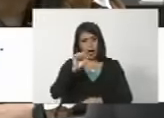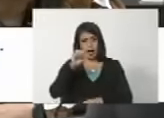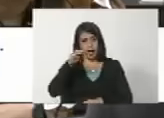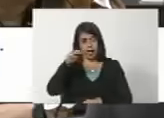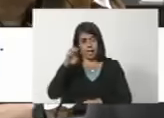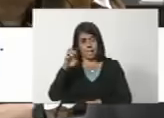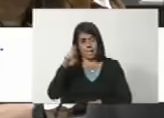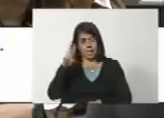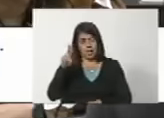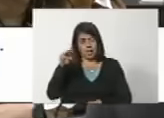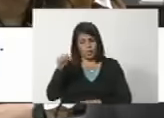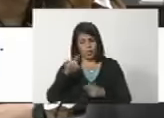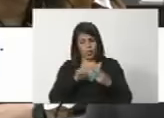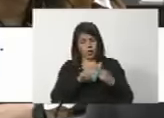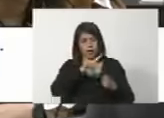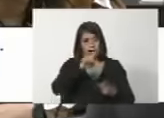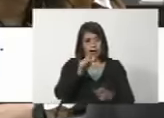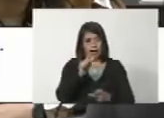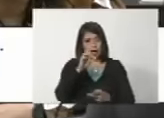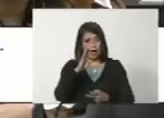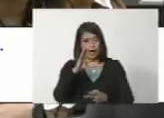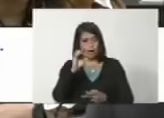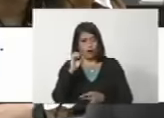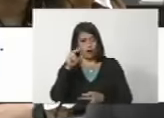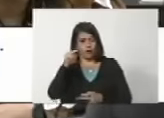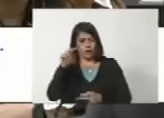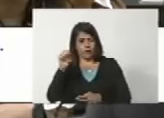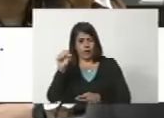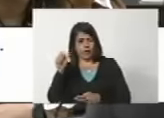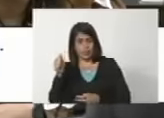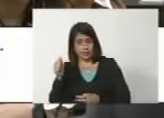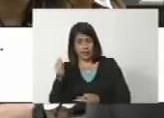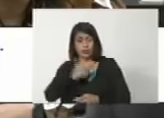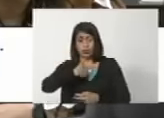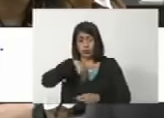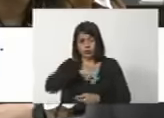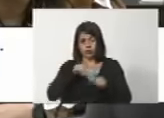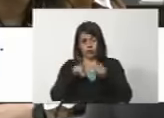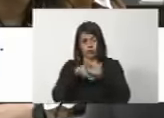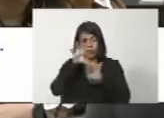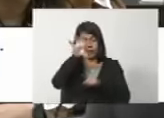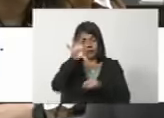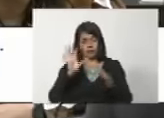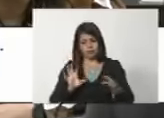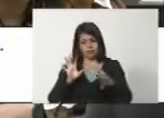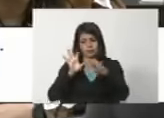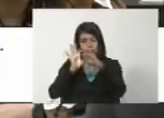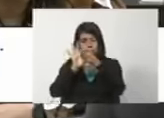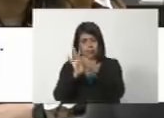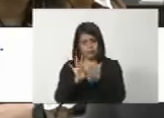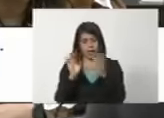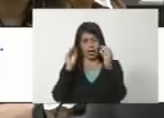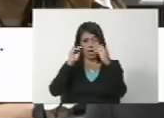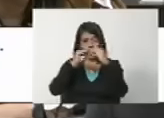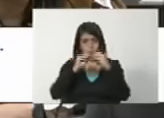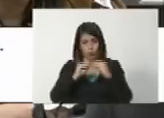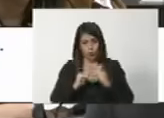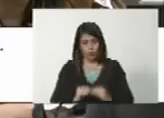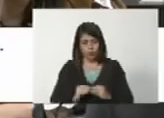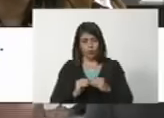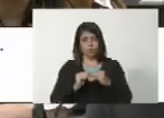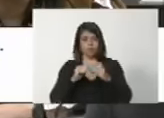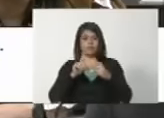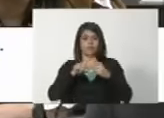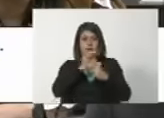y la República de Gabonesa, para poder nosotros y nosotras como país seguir consolidando estos acuerdos en materia